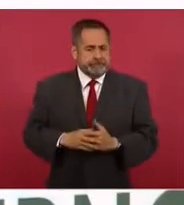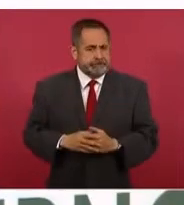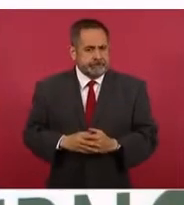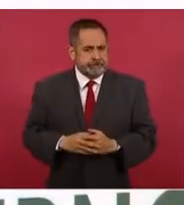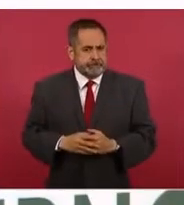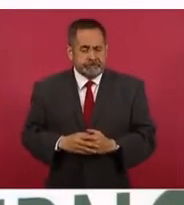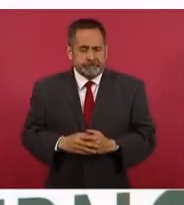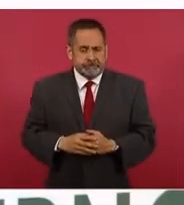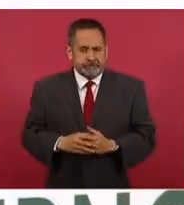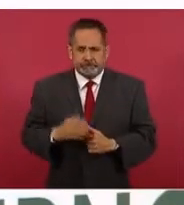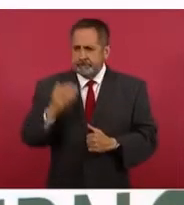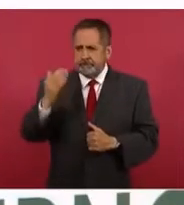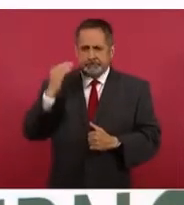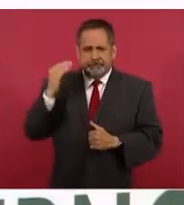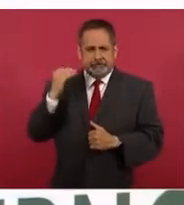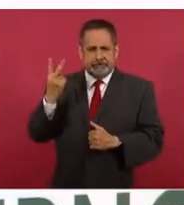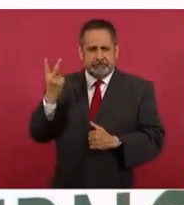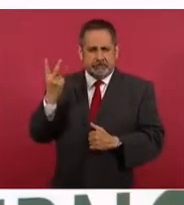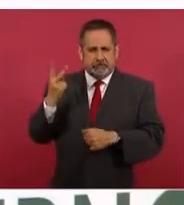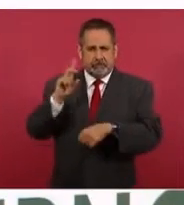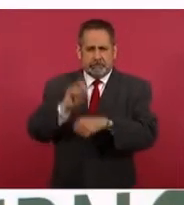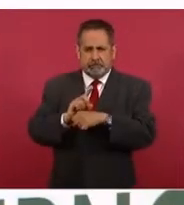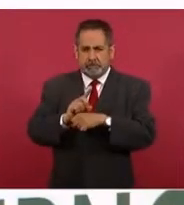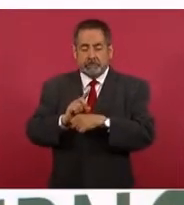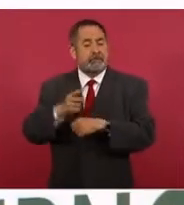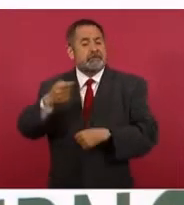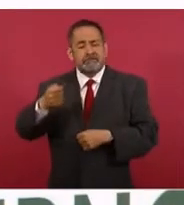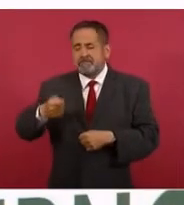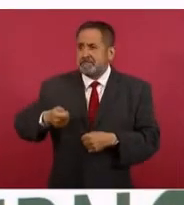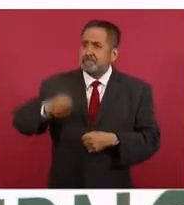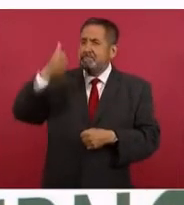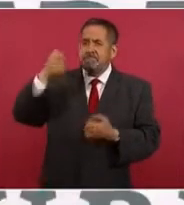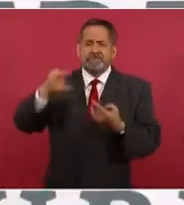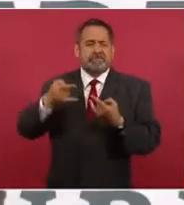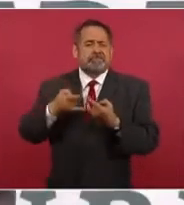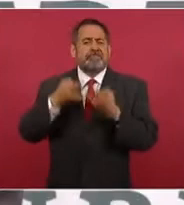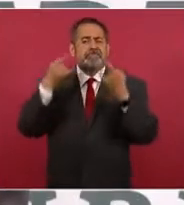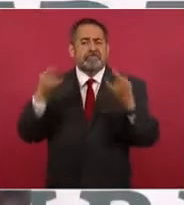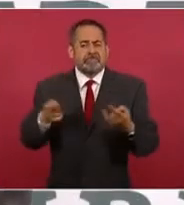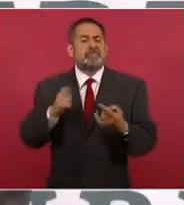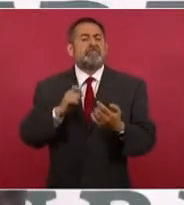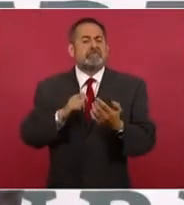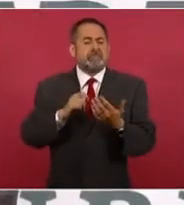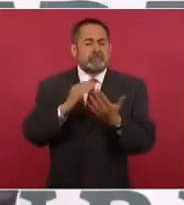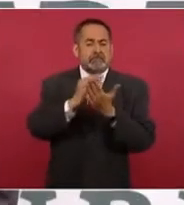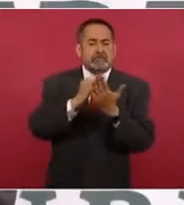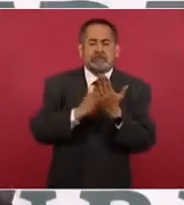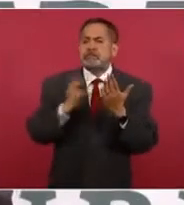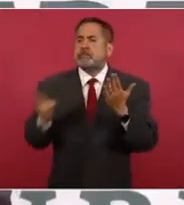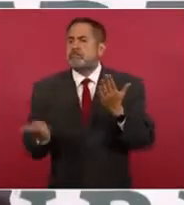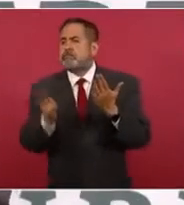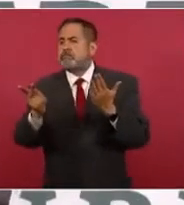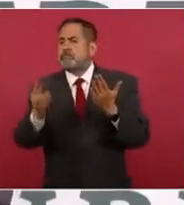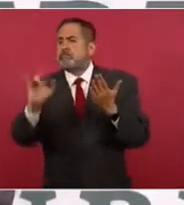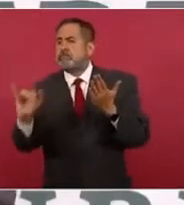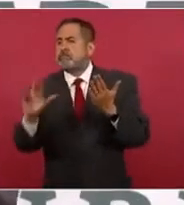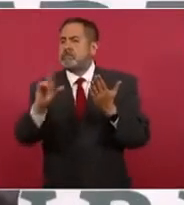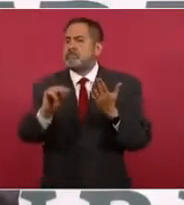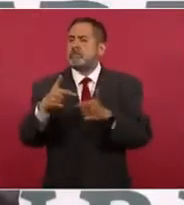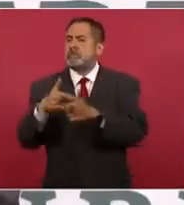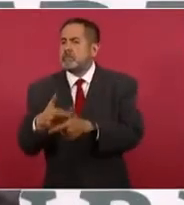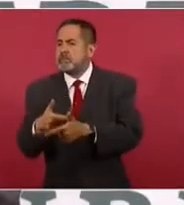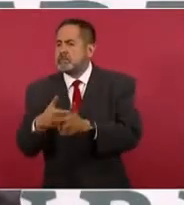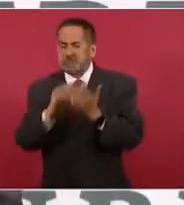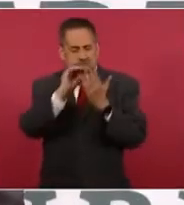días por primera vez se llevó a cabo el proceso constitucional de revocación de mandato y la mayoría